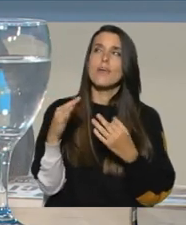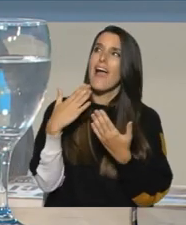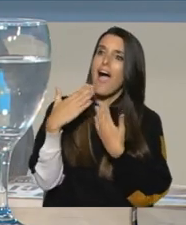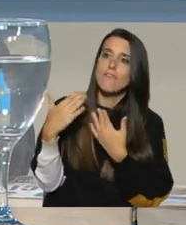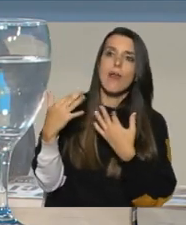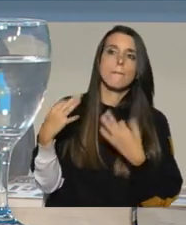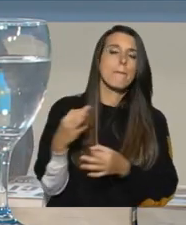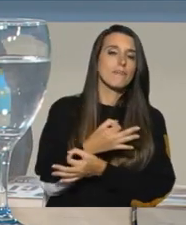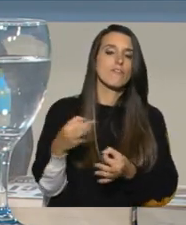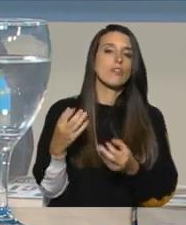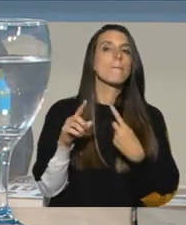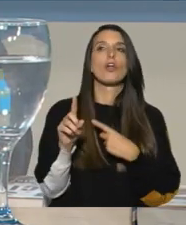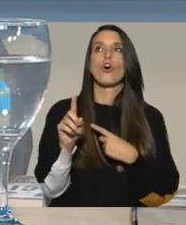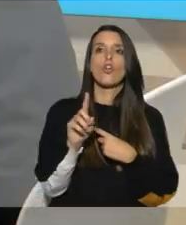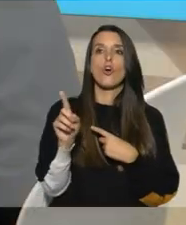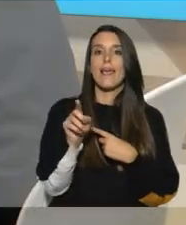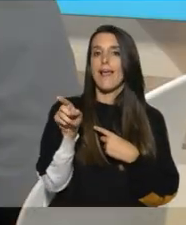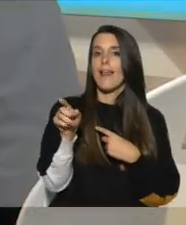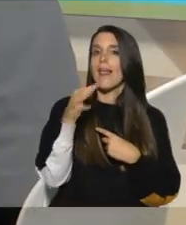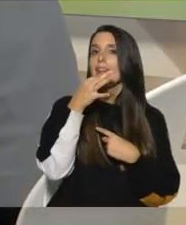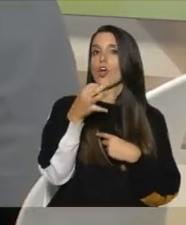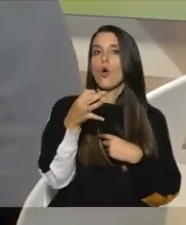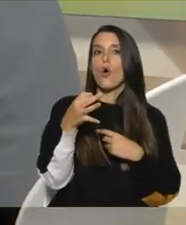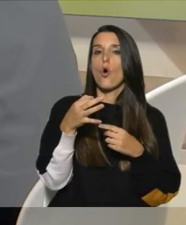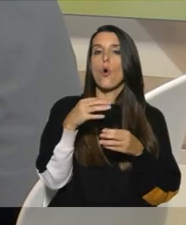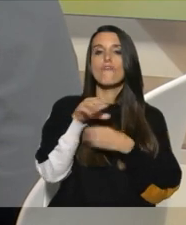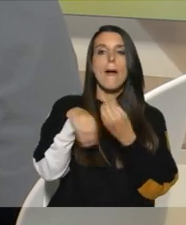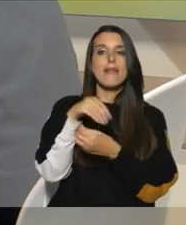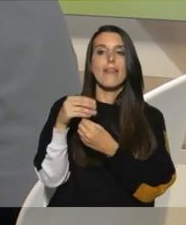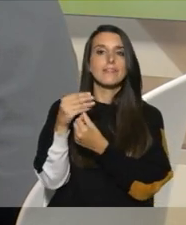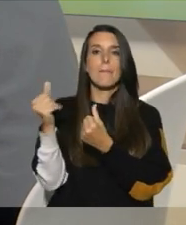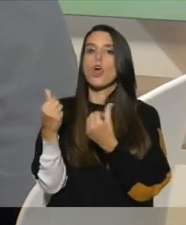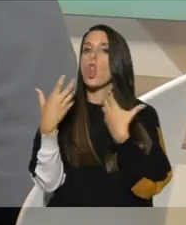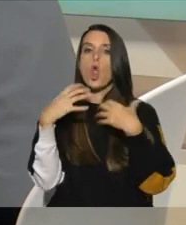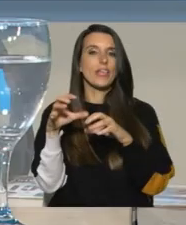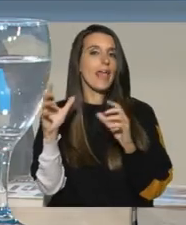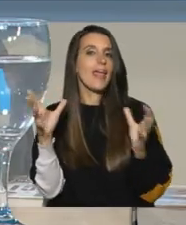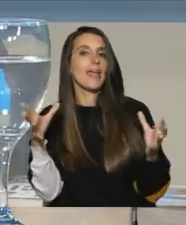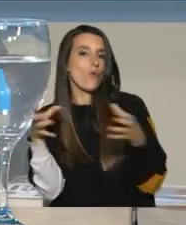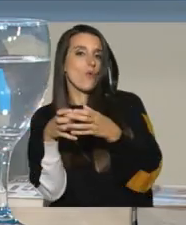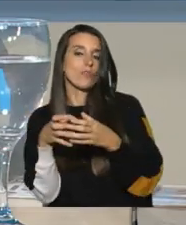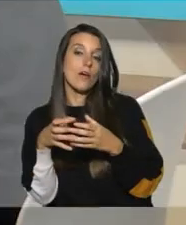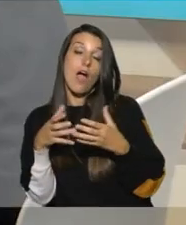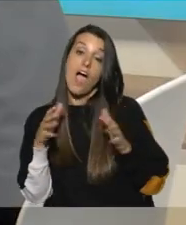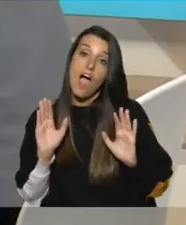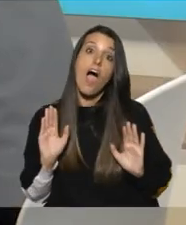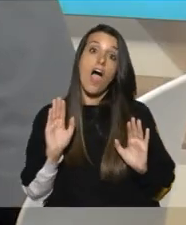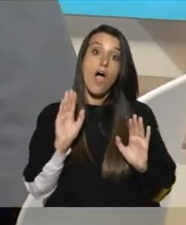perfectamente, pero no quiere recibir. Le digo que la Organización de Familiares Desaparecidos no los no quería nos recibir a ustedes. No. Bueno, ir